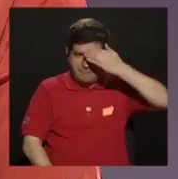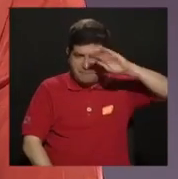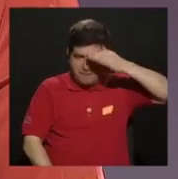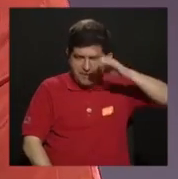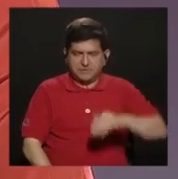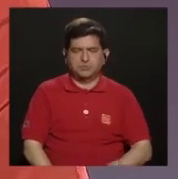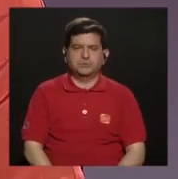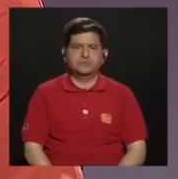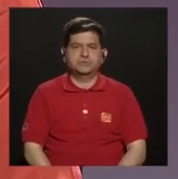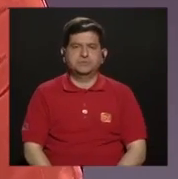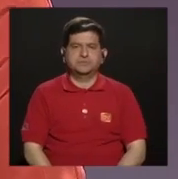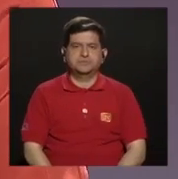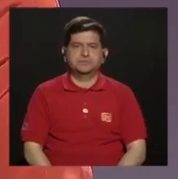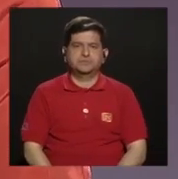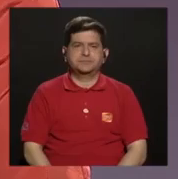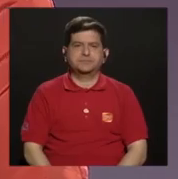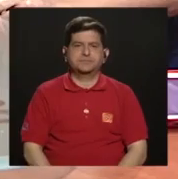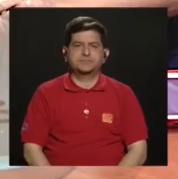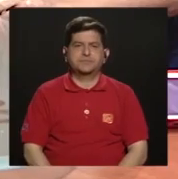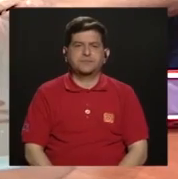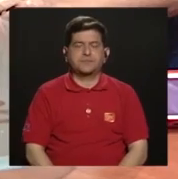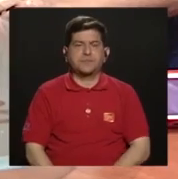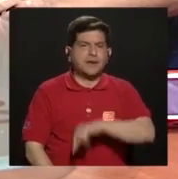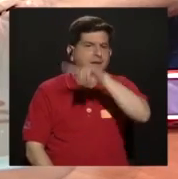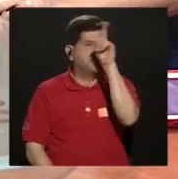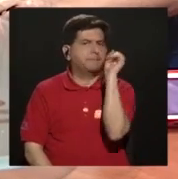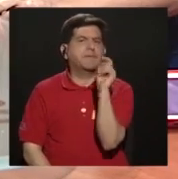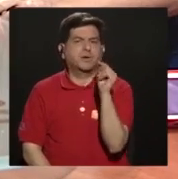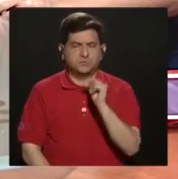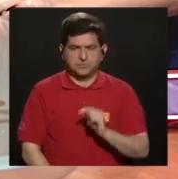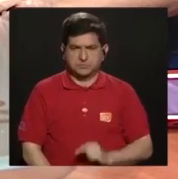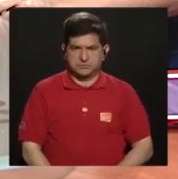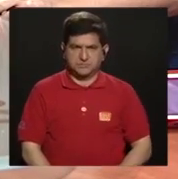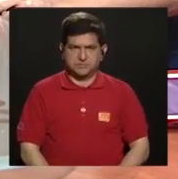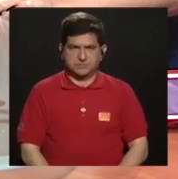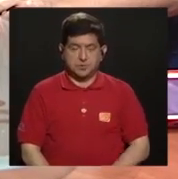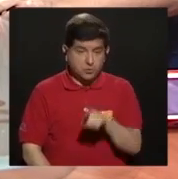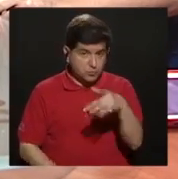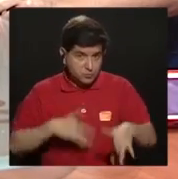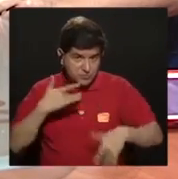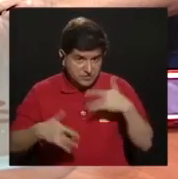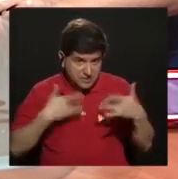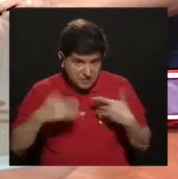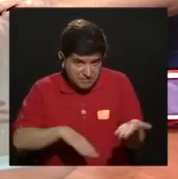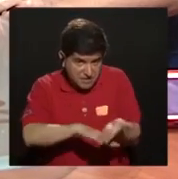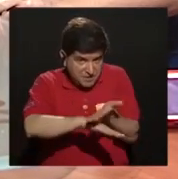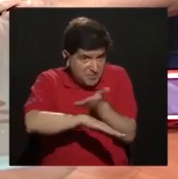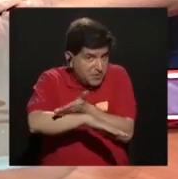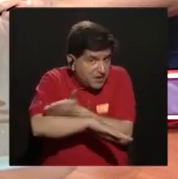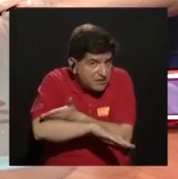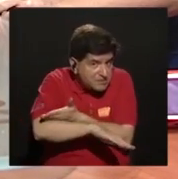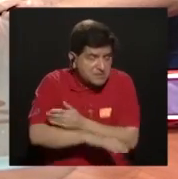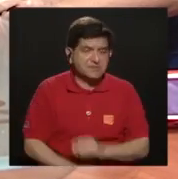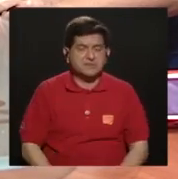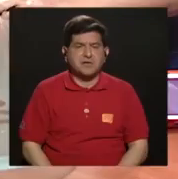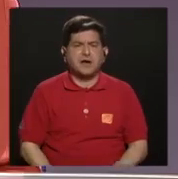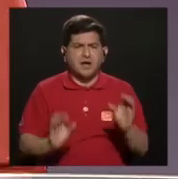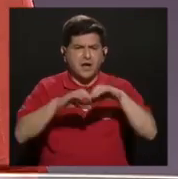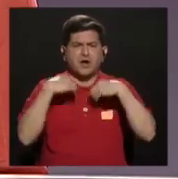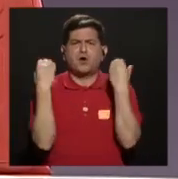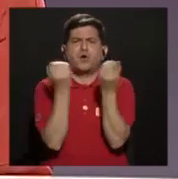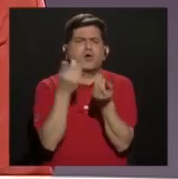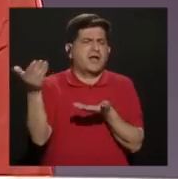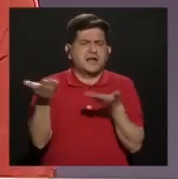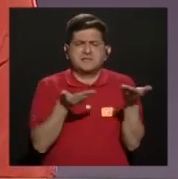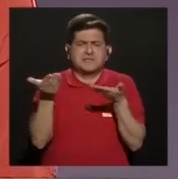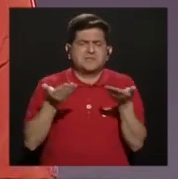Irreverencias. ¿Qué ha pasado entonces? ¿Sienten ustedes que ha habido avances? ¿La organización Transvida qué servicios